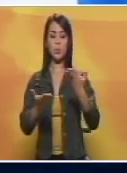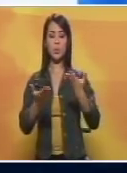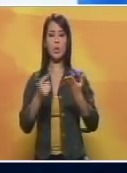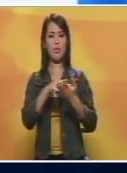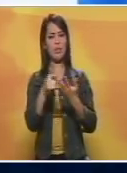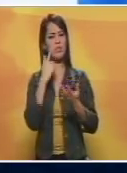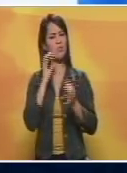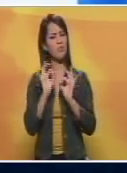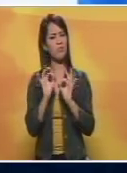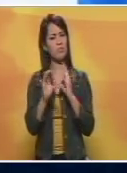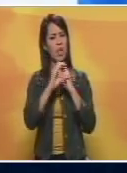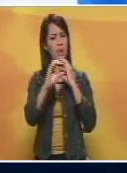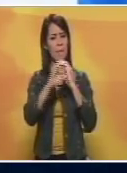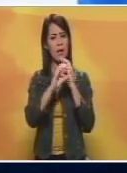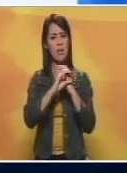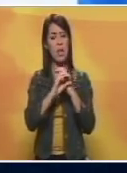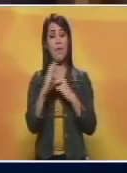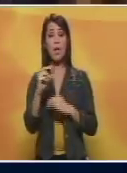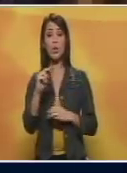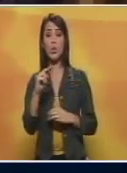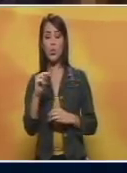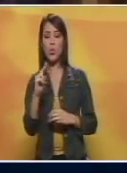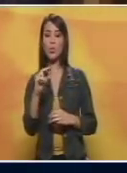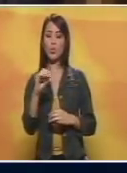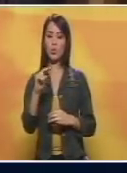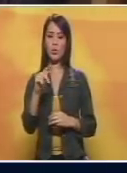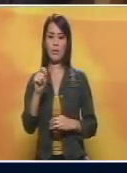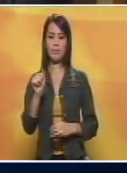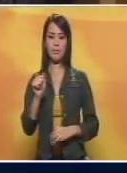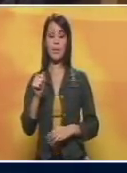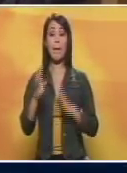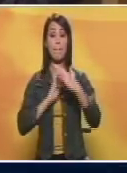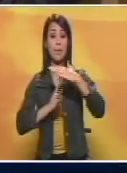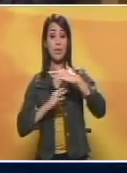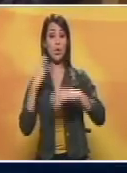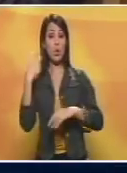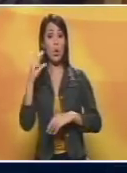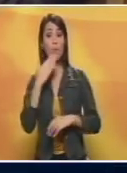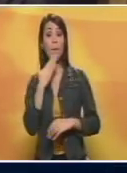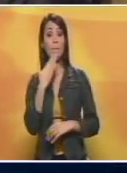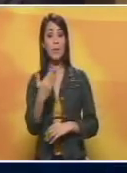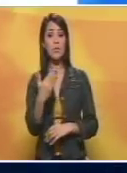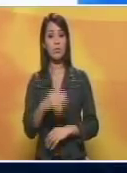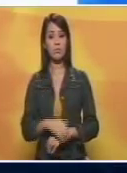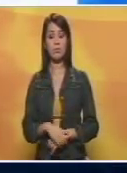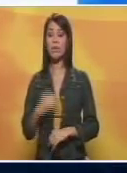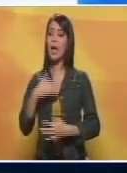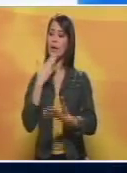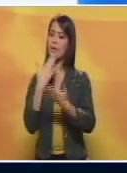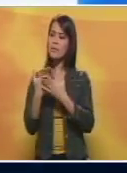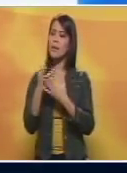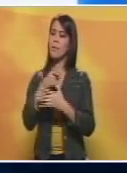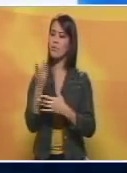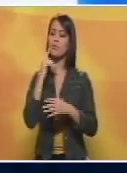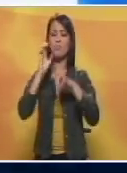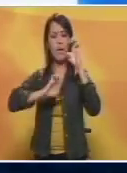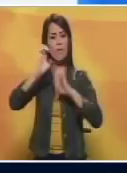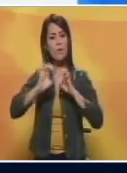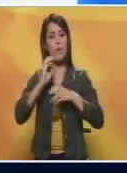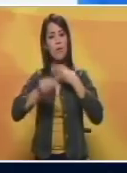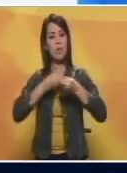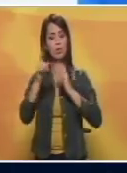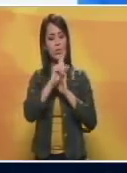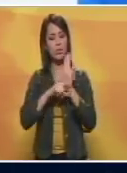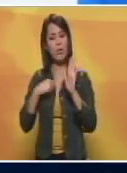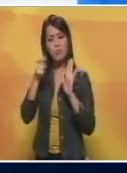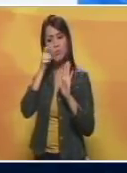de estos en terminales de transportes de cúcuta y frente a esta migración colombia solicitó agradecemos a usted evaluar la adopción de acciones de